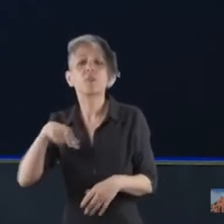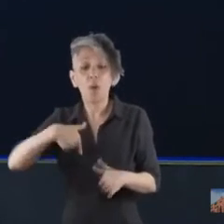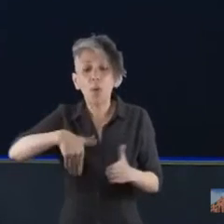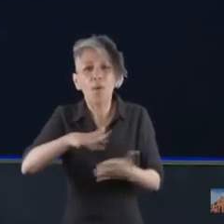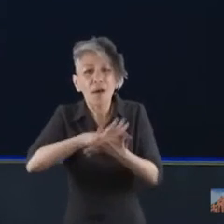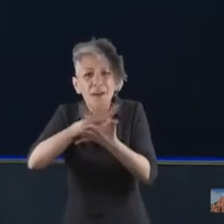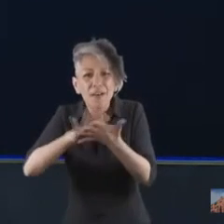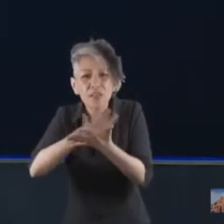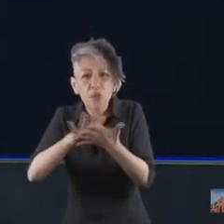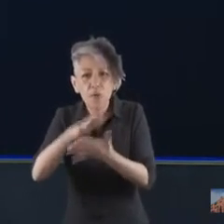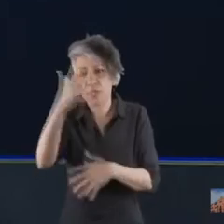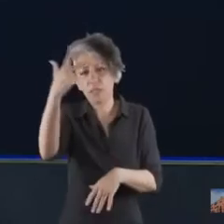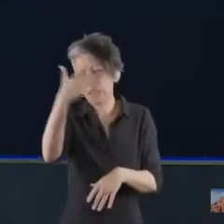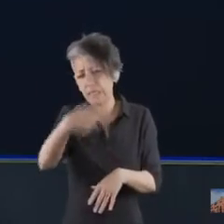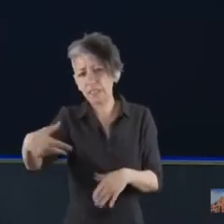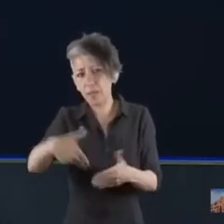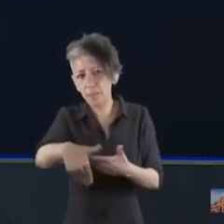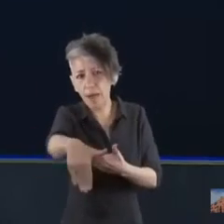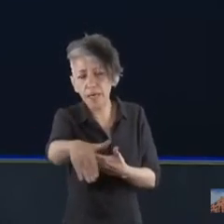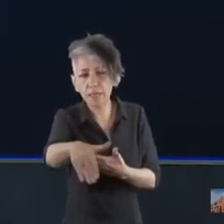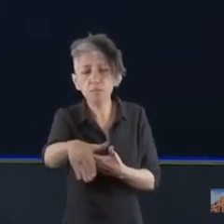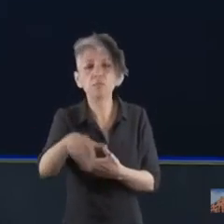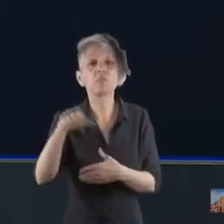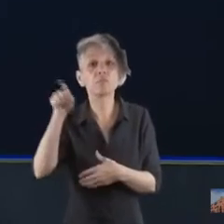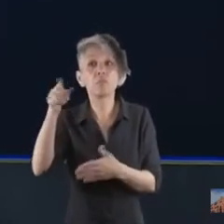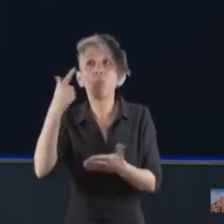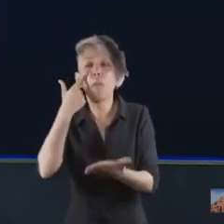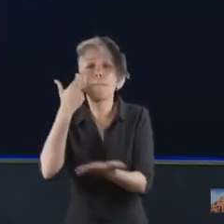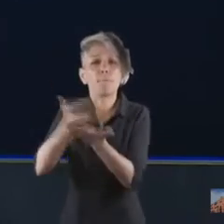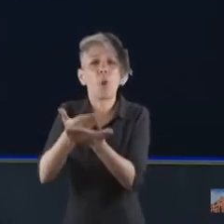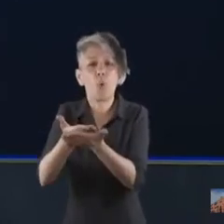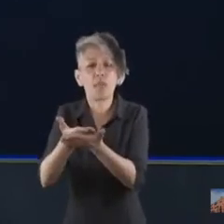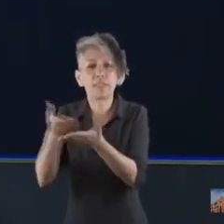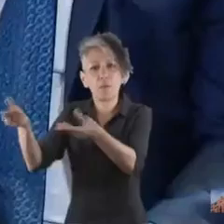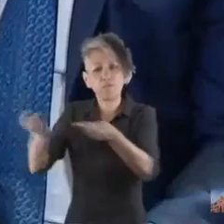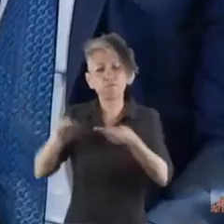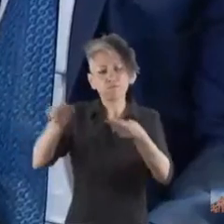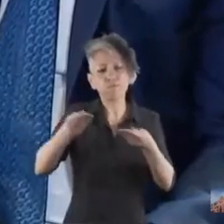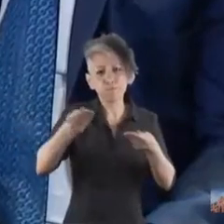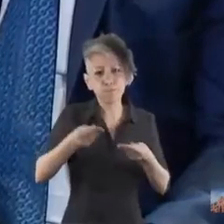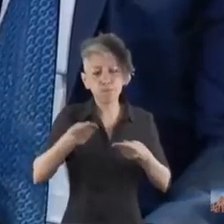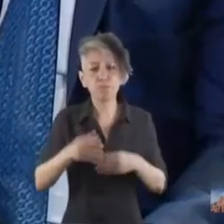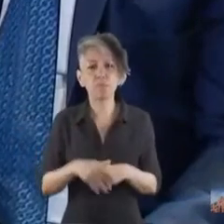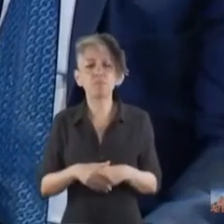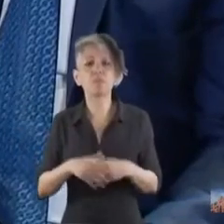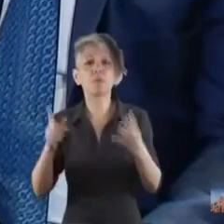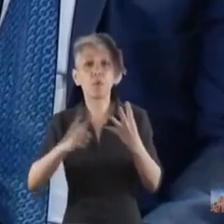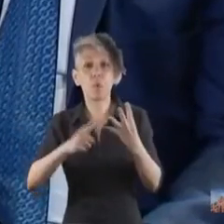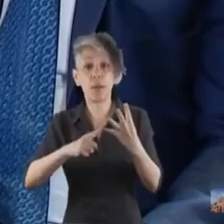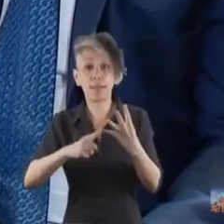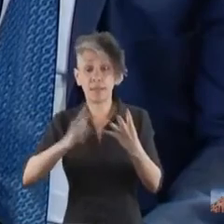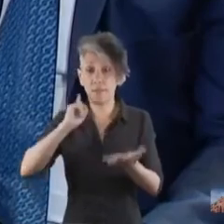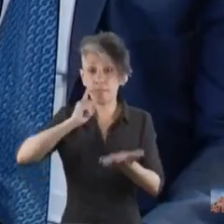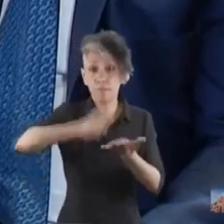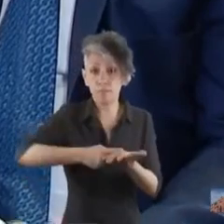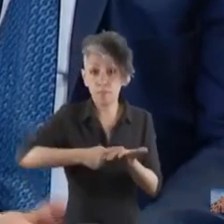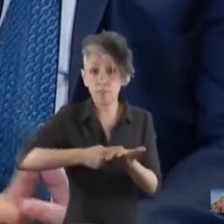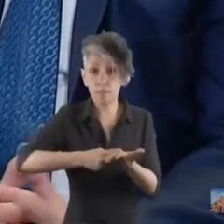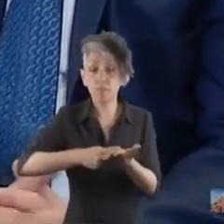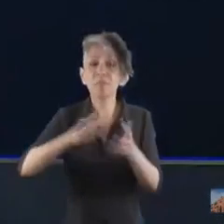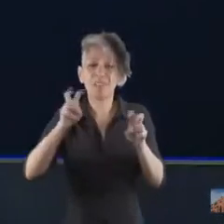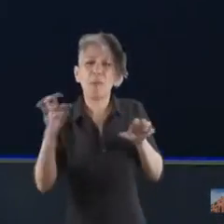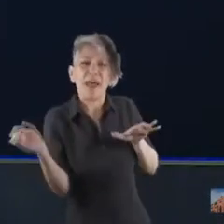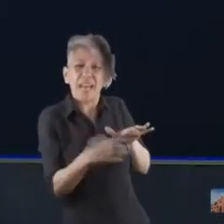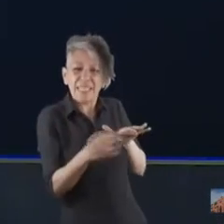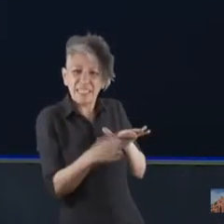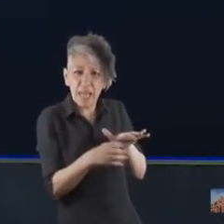próximas tres semanas nos han acercado sus propuestas la cuarta de las medidas en materia de reservas